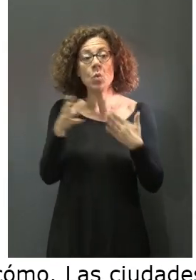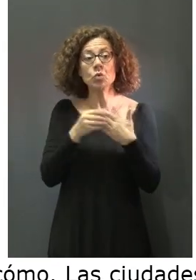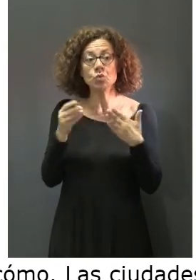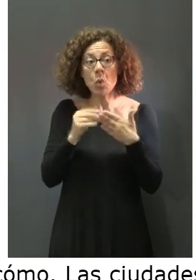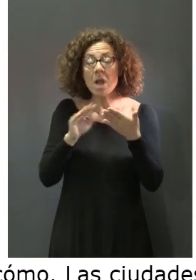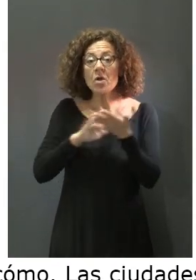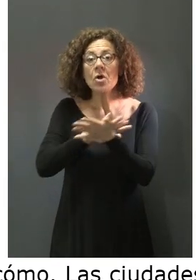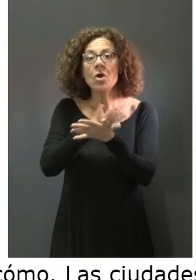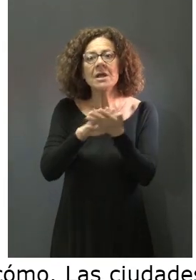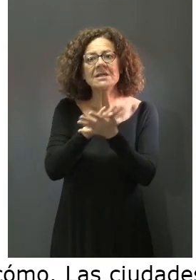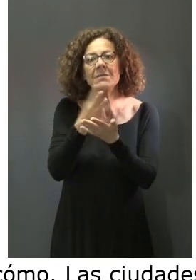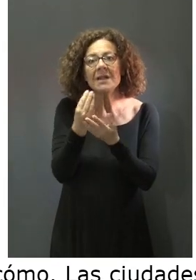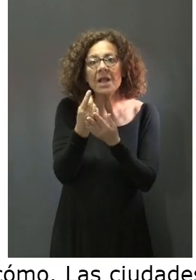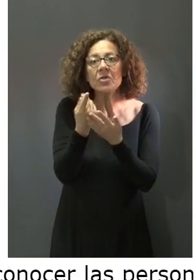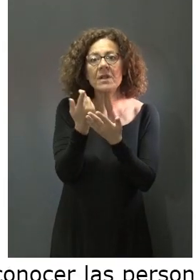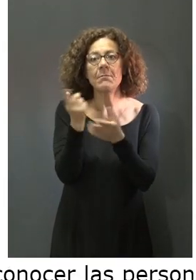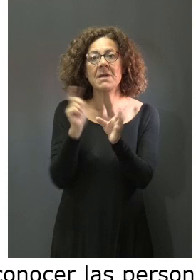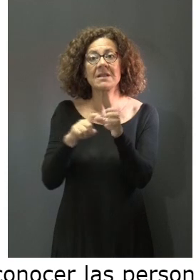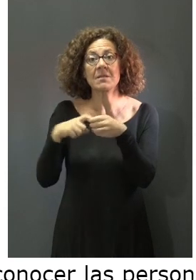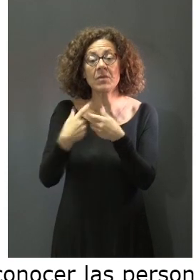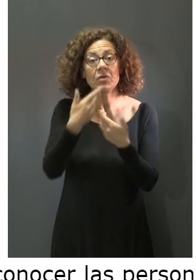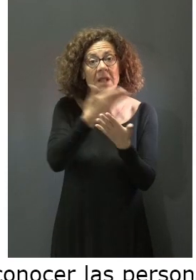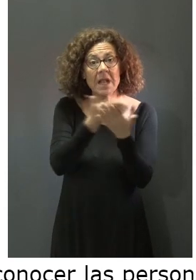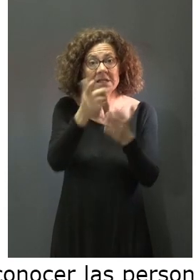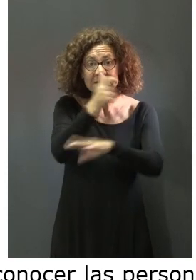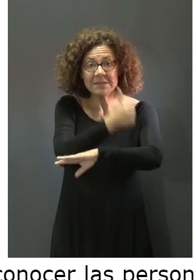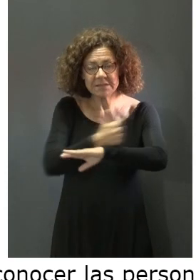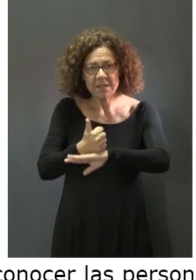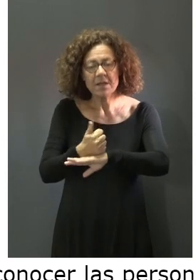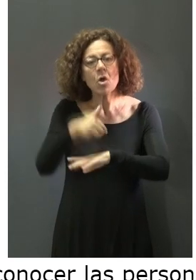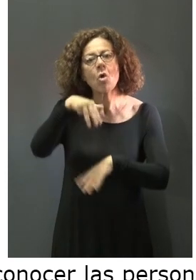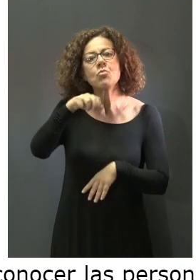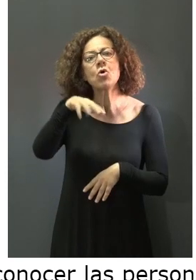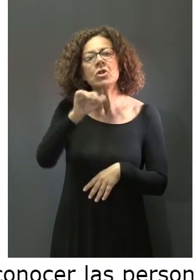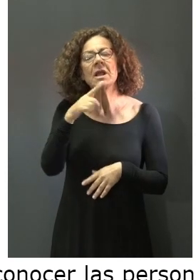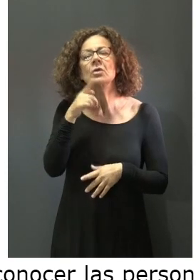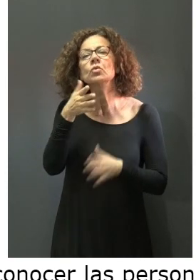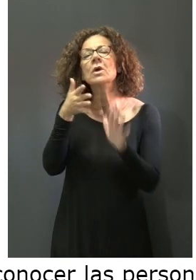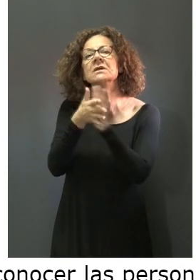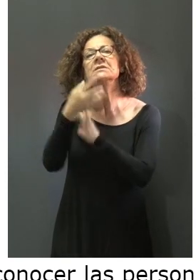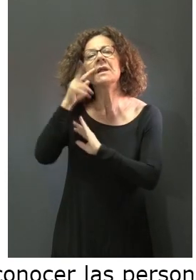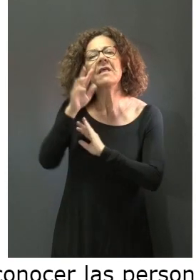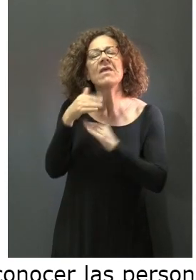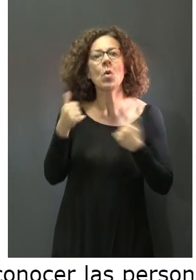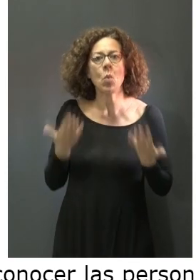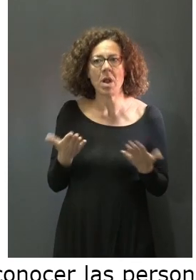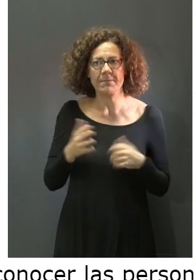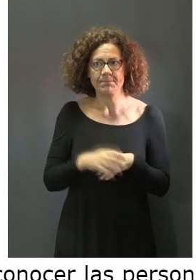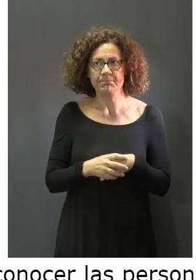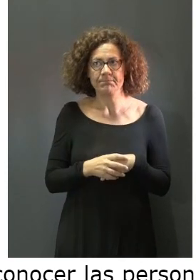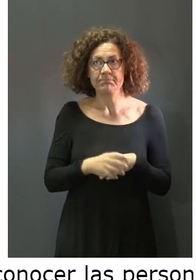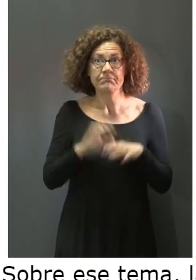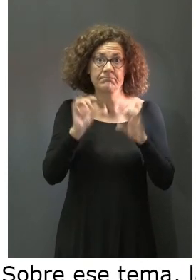la participación, ¿no?, de los ciudadanos. Mónica, cuéntanos tu experiencia. Claro, un poco hilando con lo que